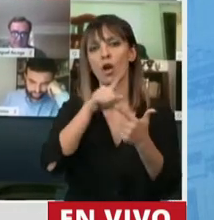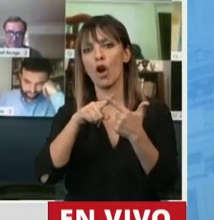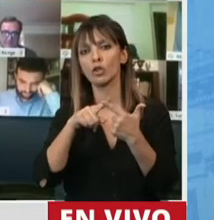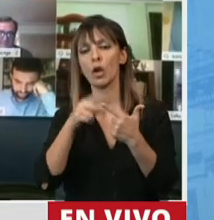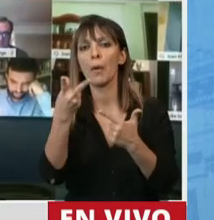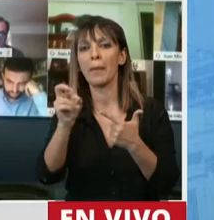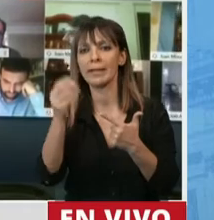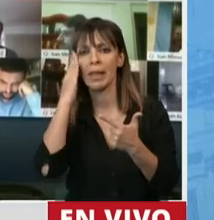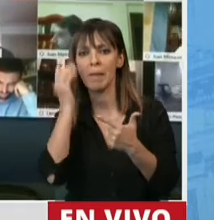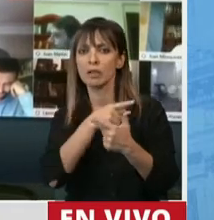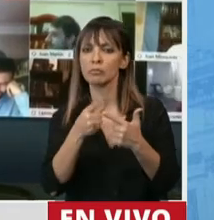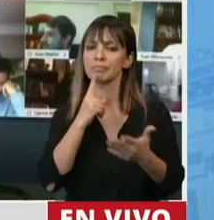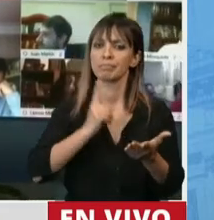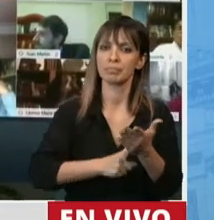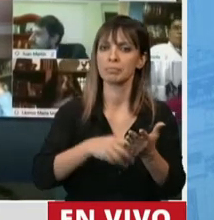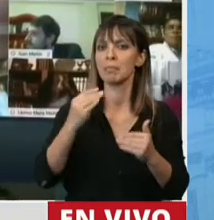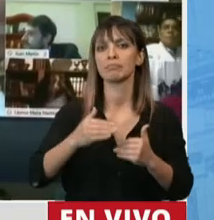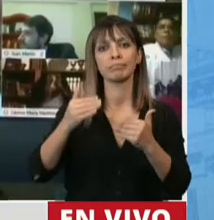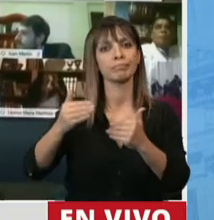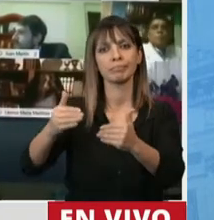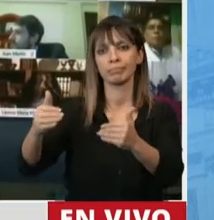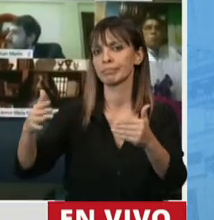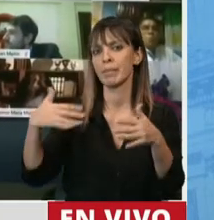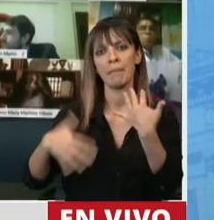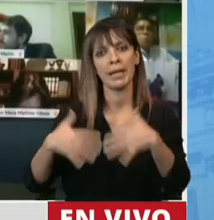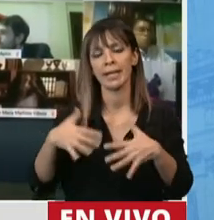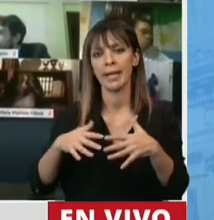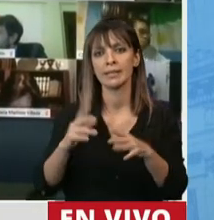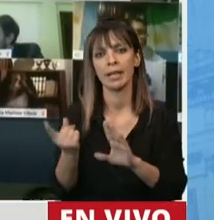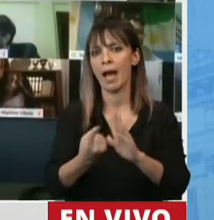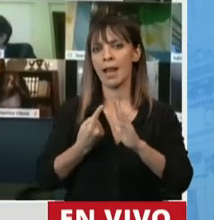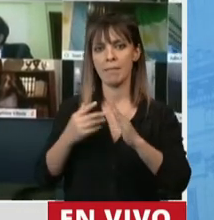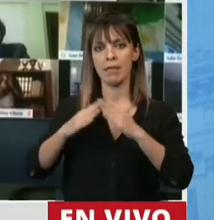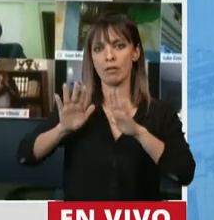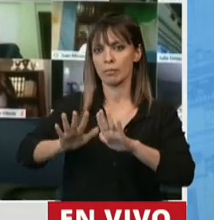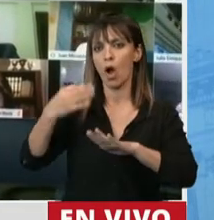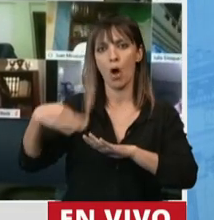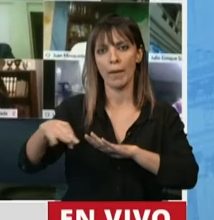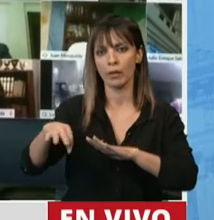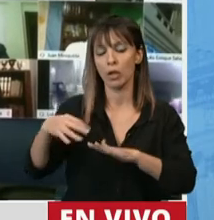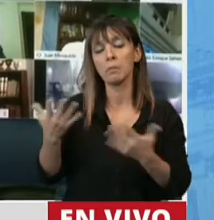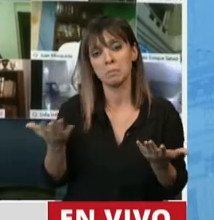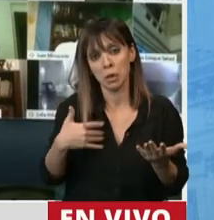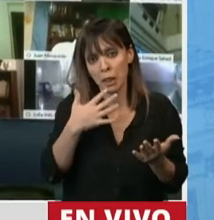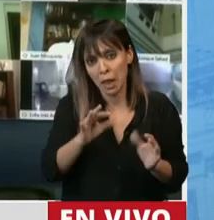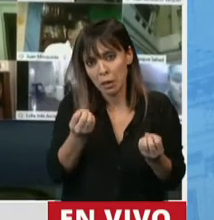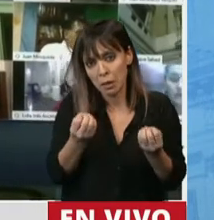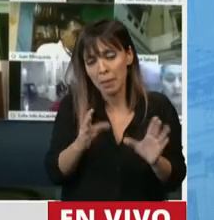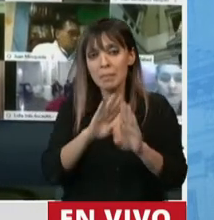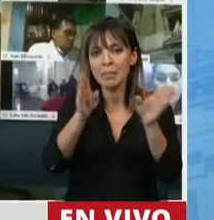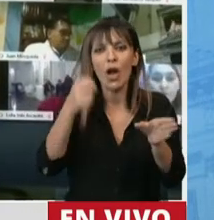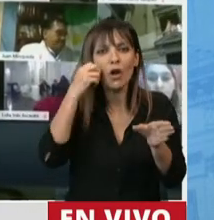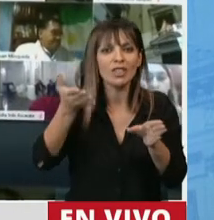marzo, disponiendo la ampliación de la emergencia sanitaria y el aislamiento social y obligatorio. Porque el Congreso, claro está, no estaba en